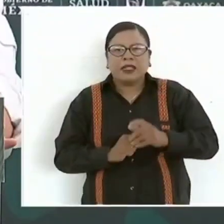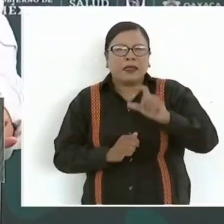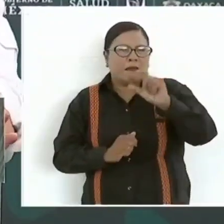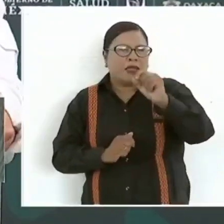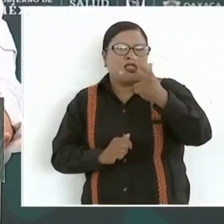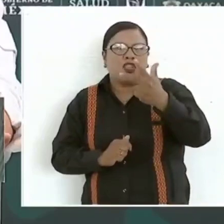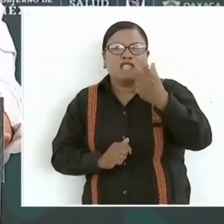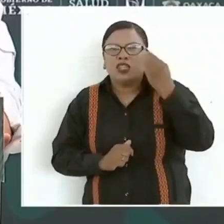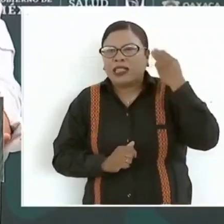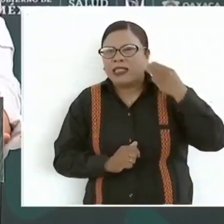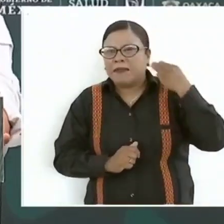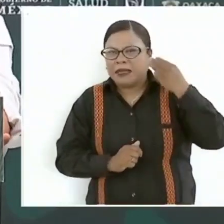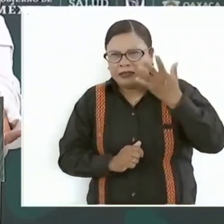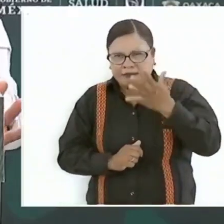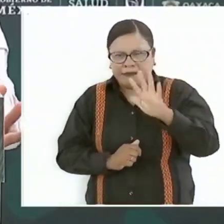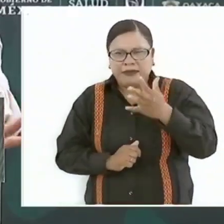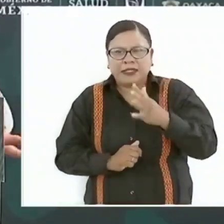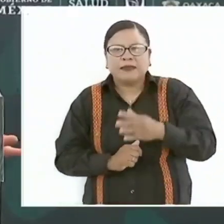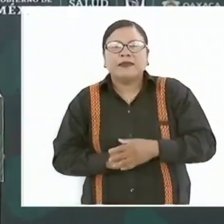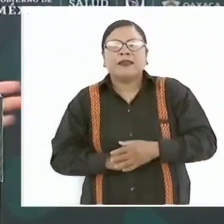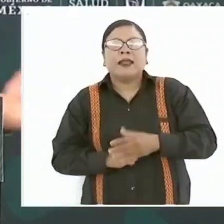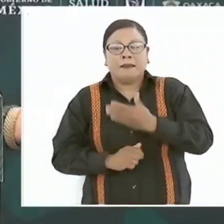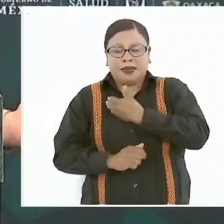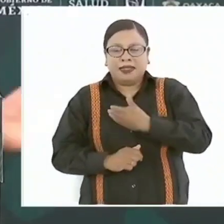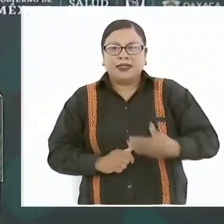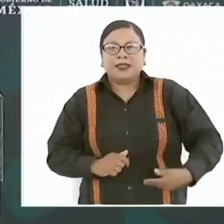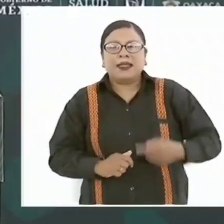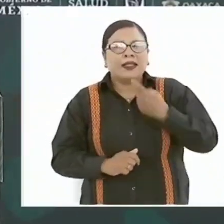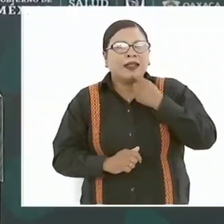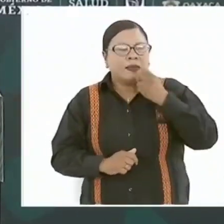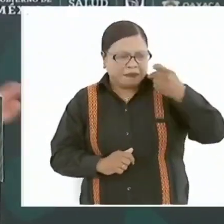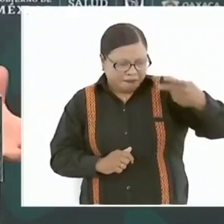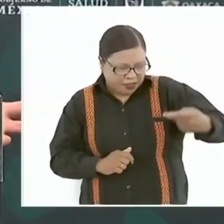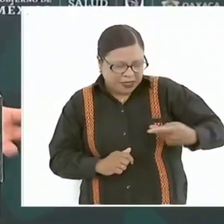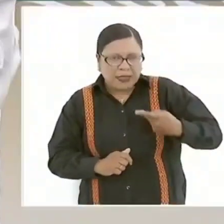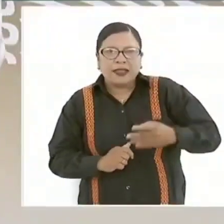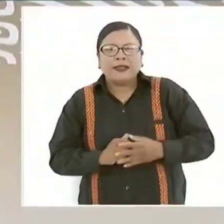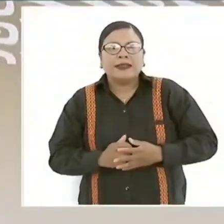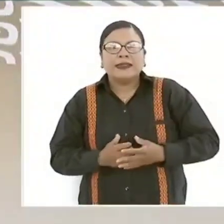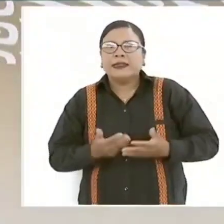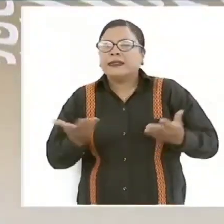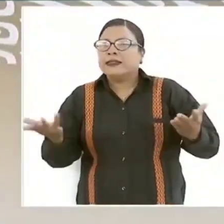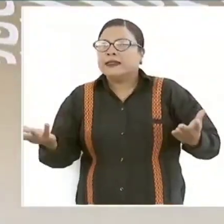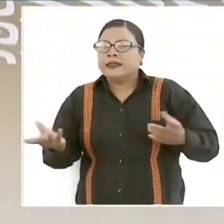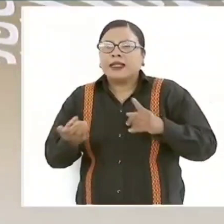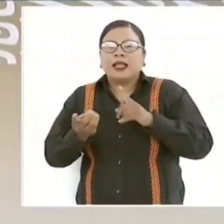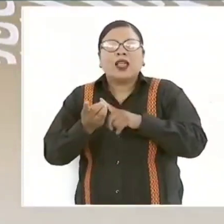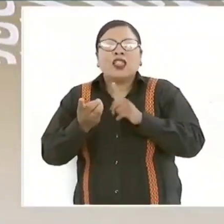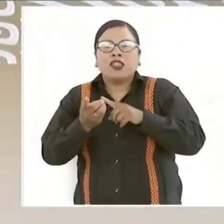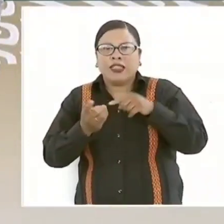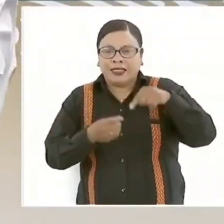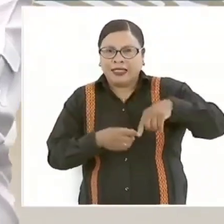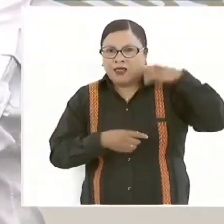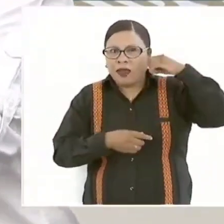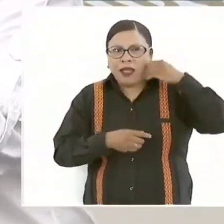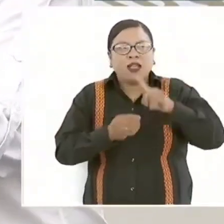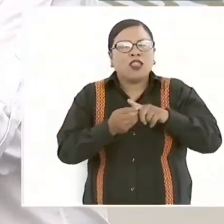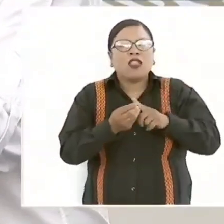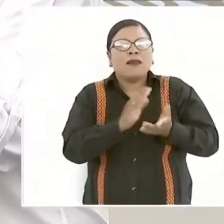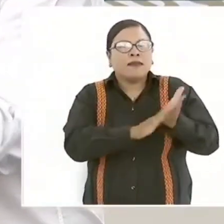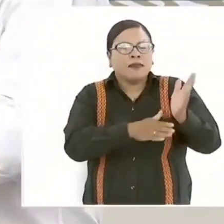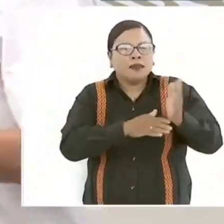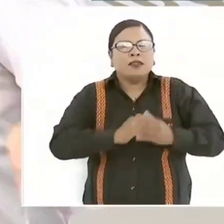28 de marzo, si no me equivoco, el presidente López Obrador nos preguntaba si a dónde ir en Oaxaca. Y nosotros le